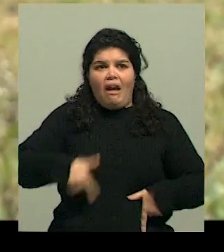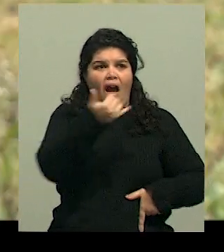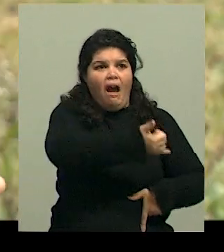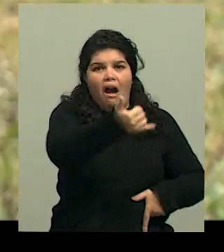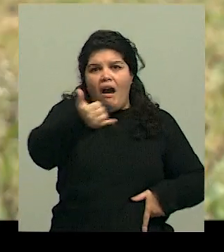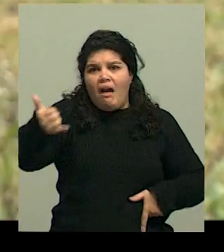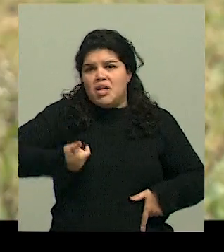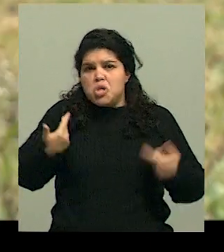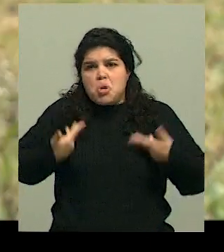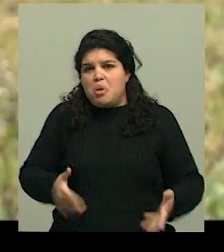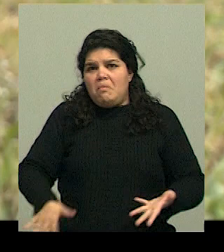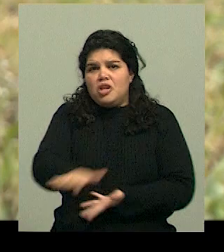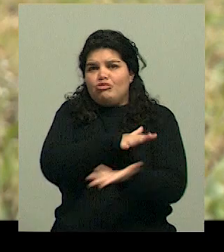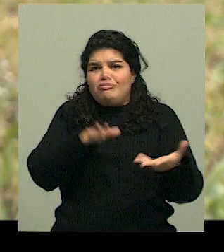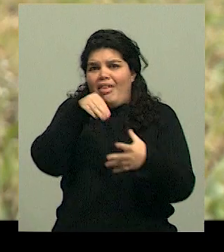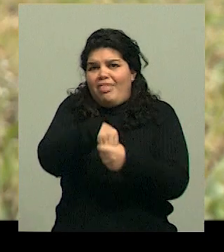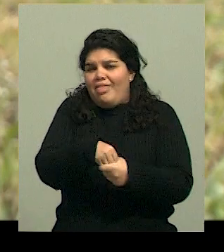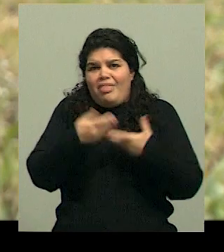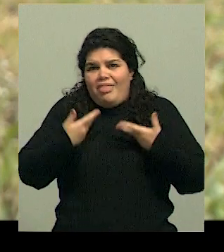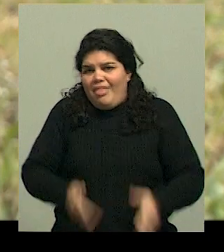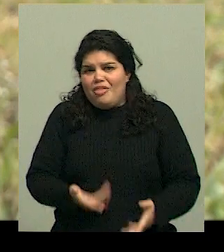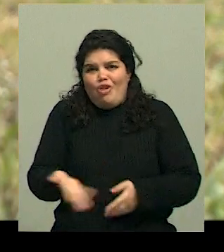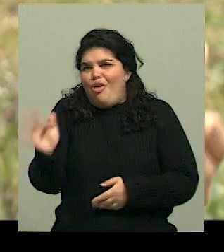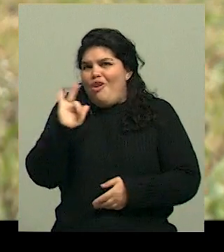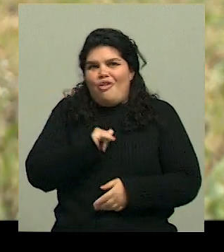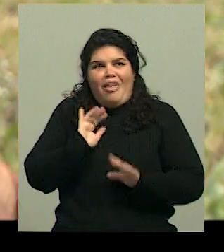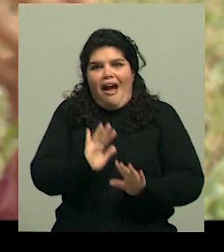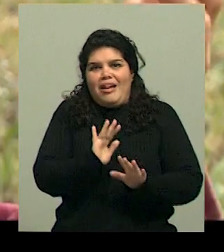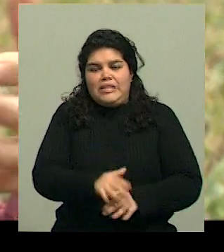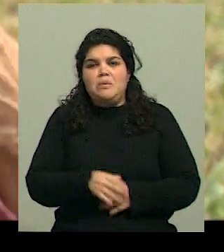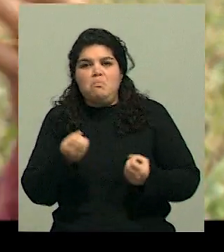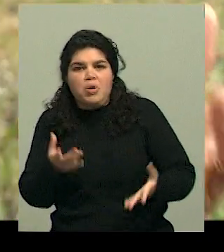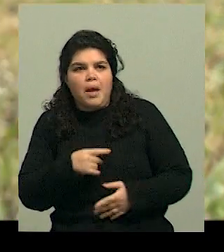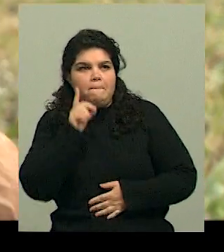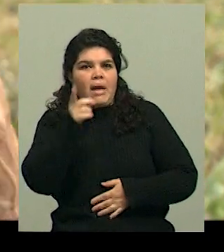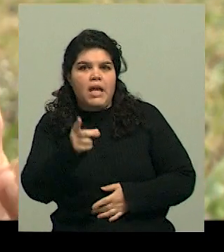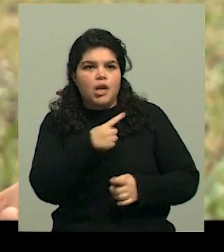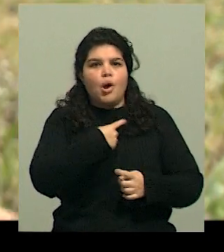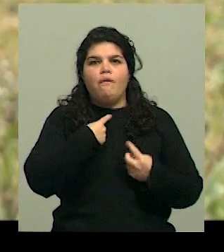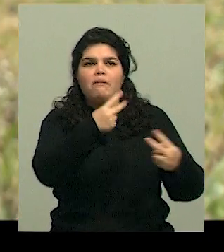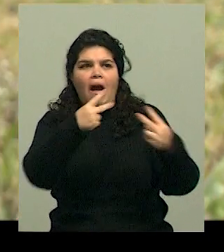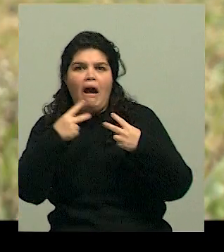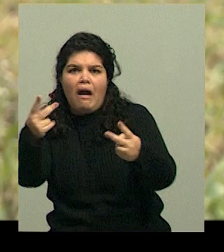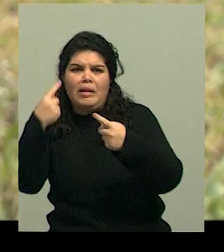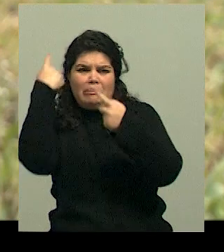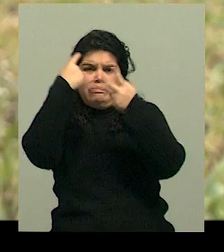que no estuviera, era parte de la vida cotidiana, ¿sí? Por los peligros del traslado, etc.